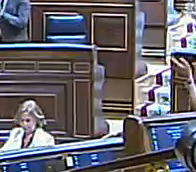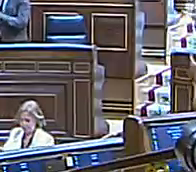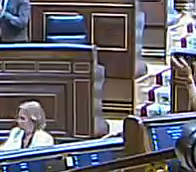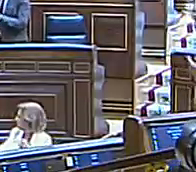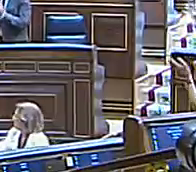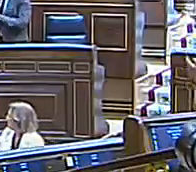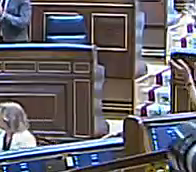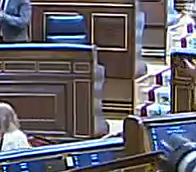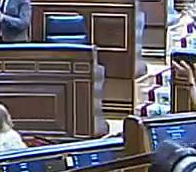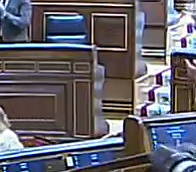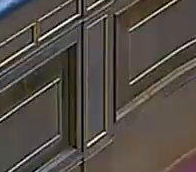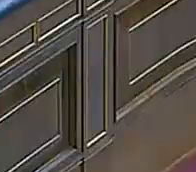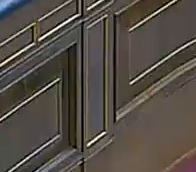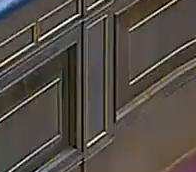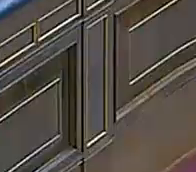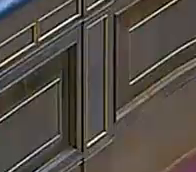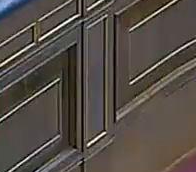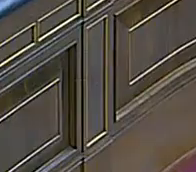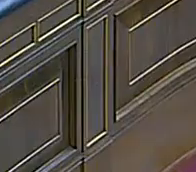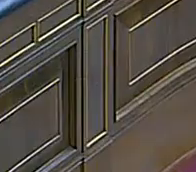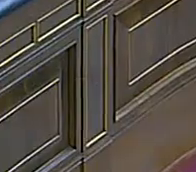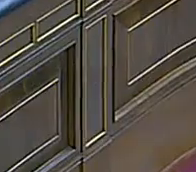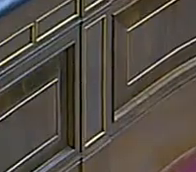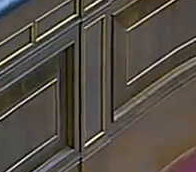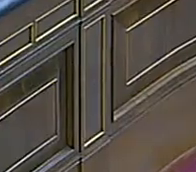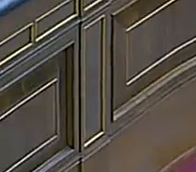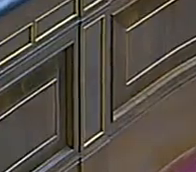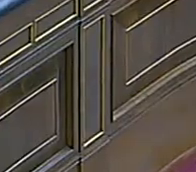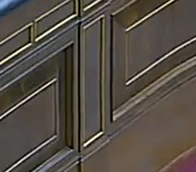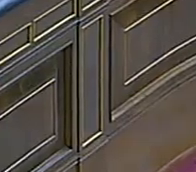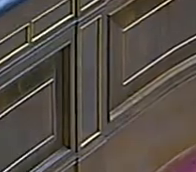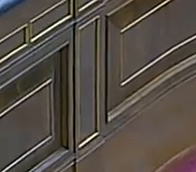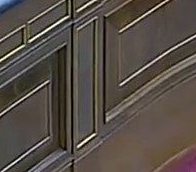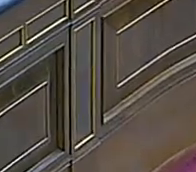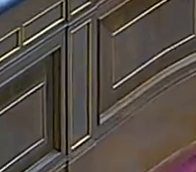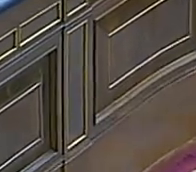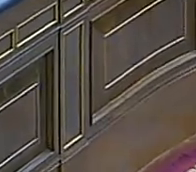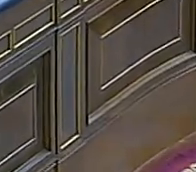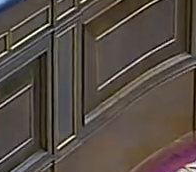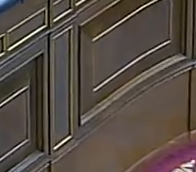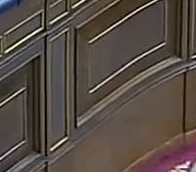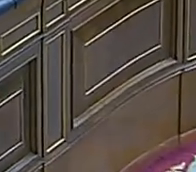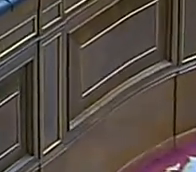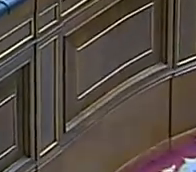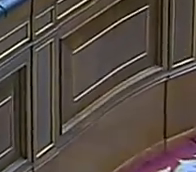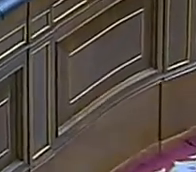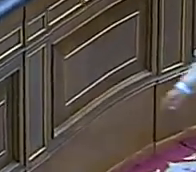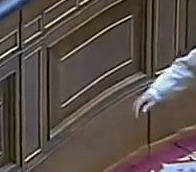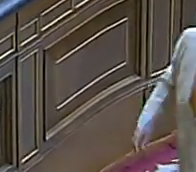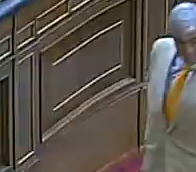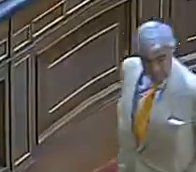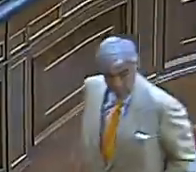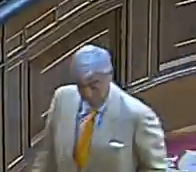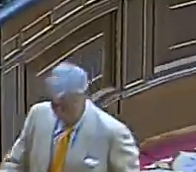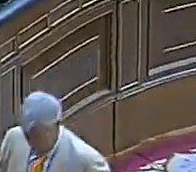la vicepresidenta económica. Es un aplauso especial para el presidente del Gobierno, que, como acaban de escuchar, ha reservado el cierre de